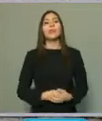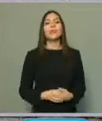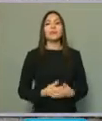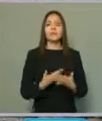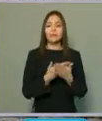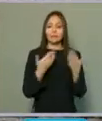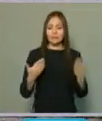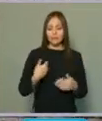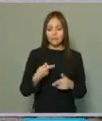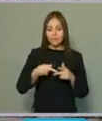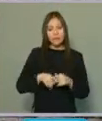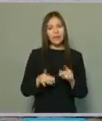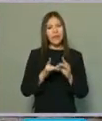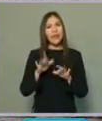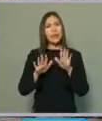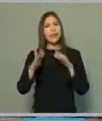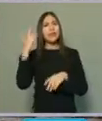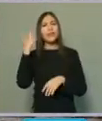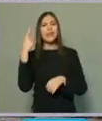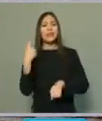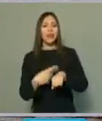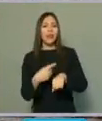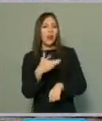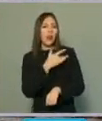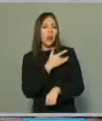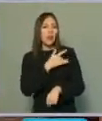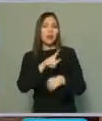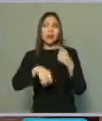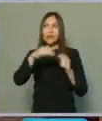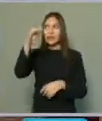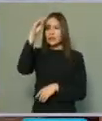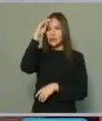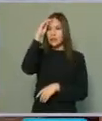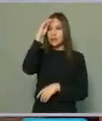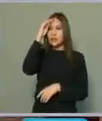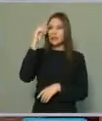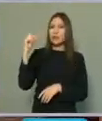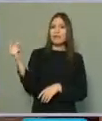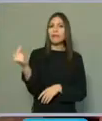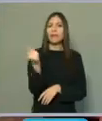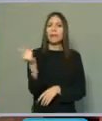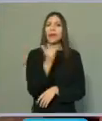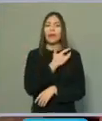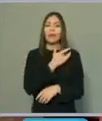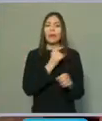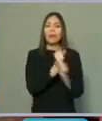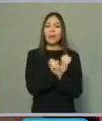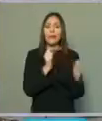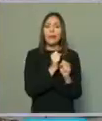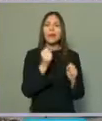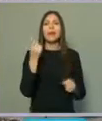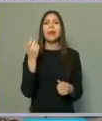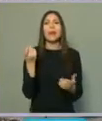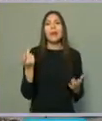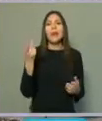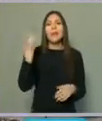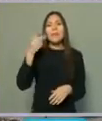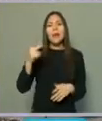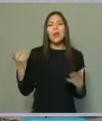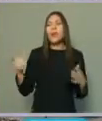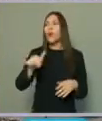porque escuchamos enfermedades cardiovasculares y remitimos inmediatamente a infartos, por ejemplo. Pero ¿cuáles son las